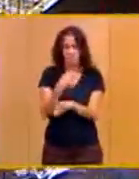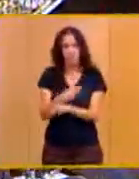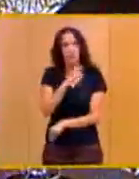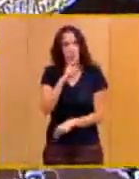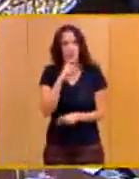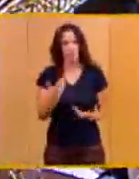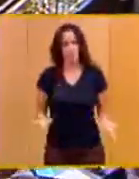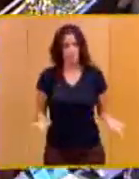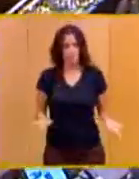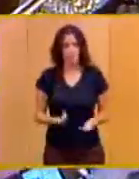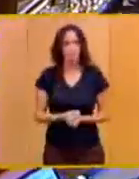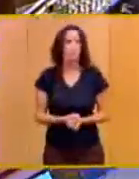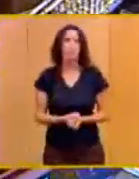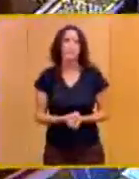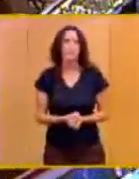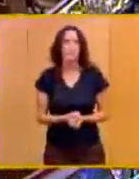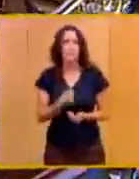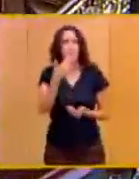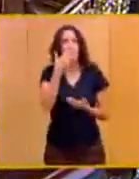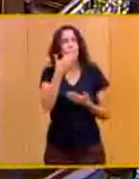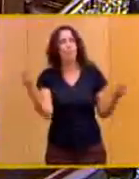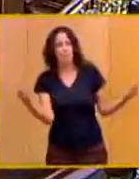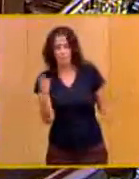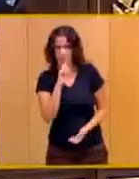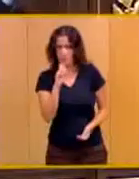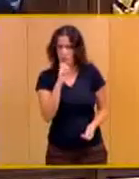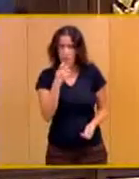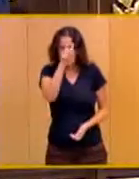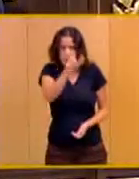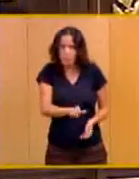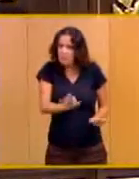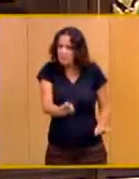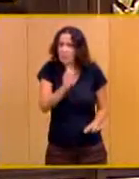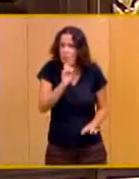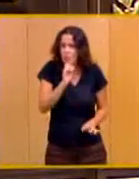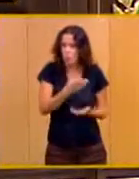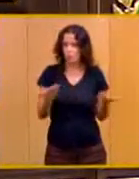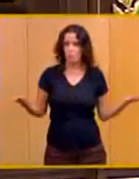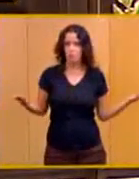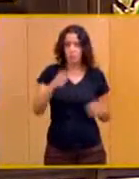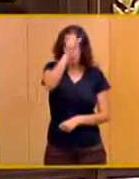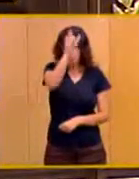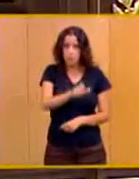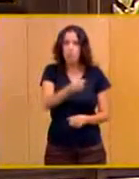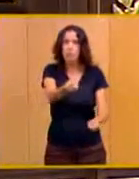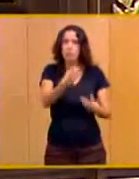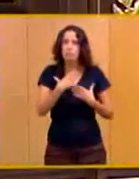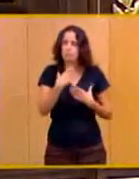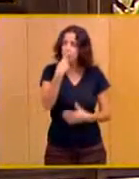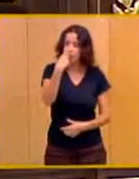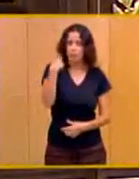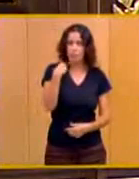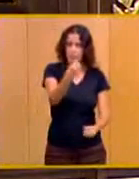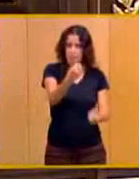¿Cómo se puede confiar en una persona así? ¿Cómo se puede confiar en una persona que nos anunció el año pasado, este año,